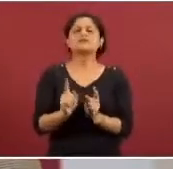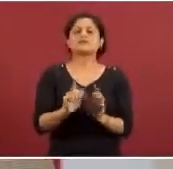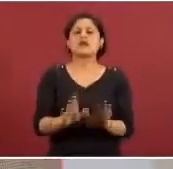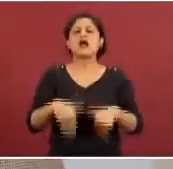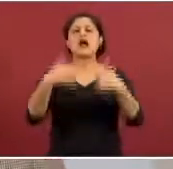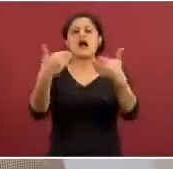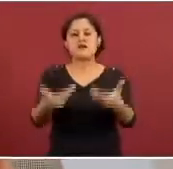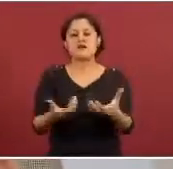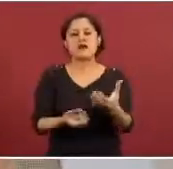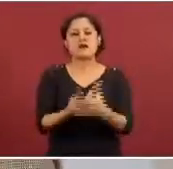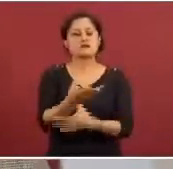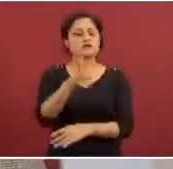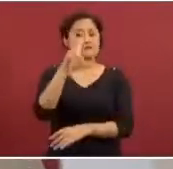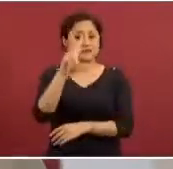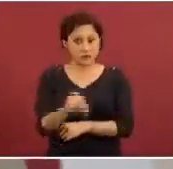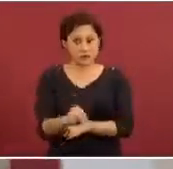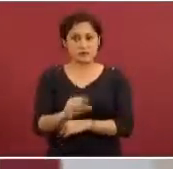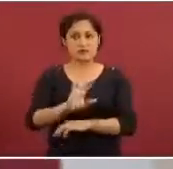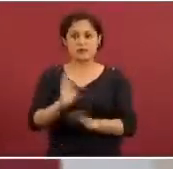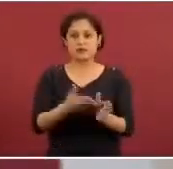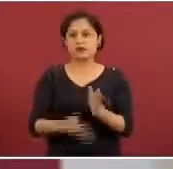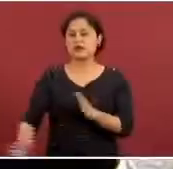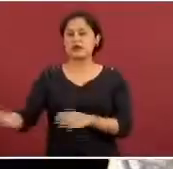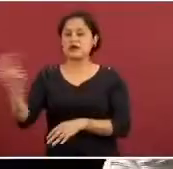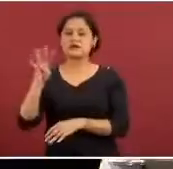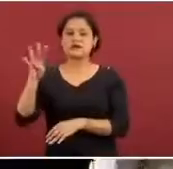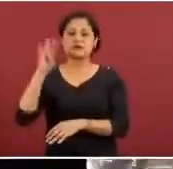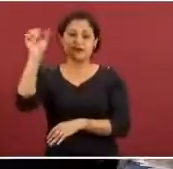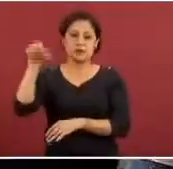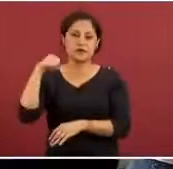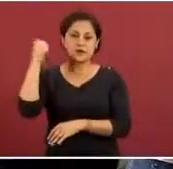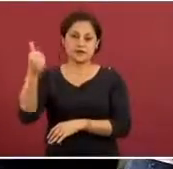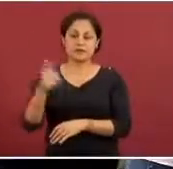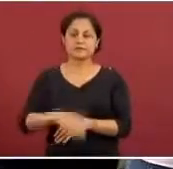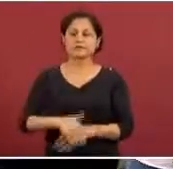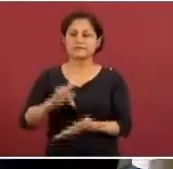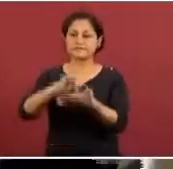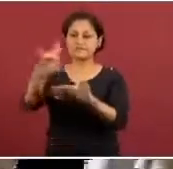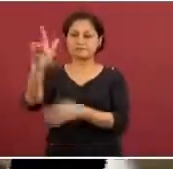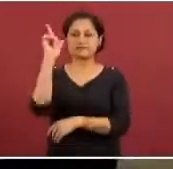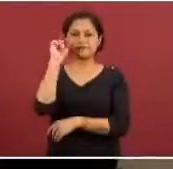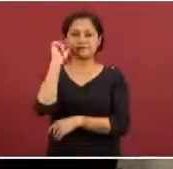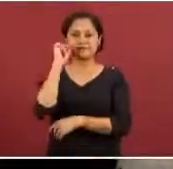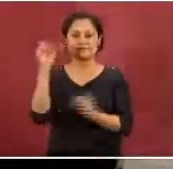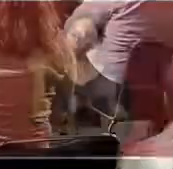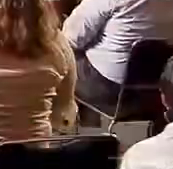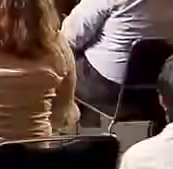19 de abril. Muchas gracias. Seguimos mañana. Mañana empieza usted.